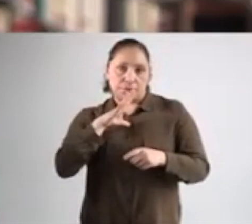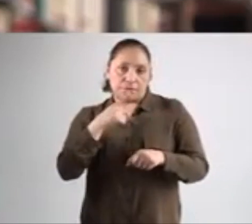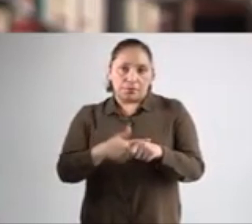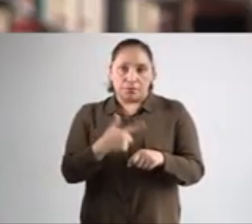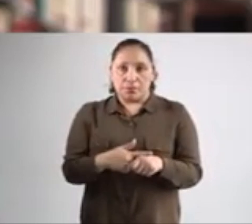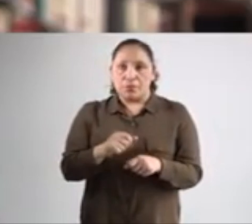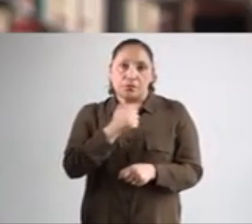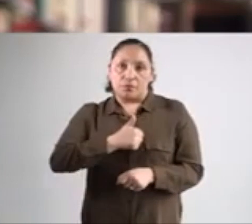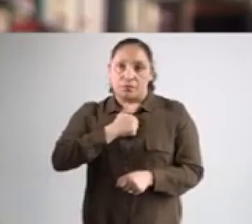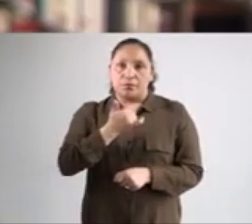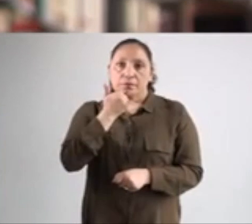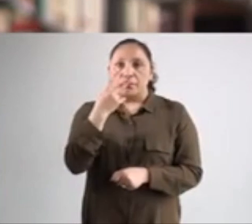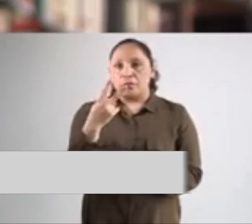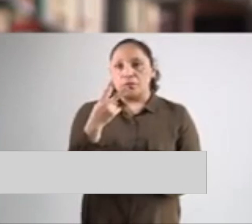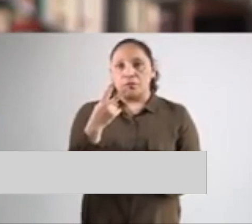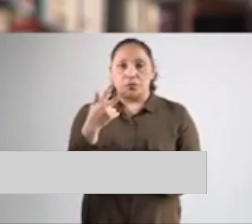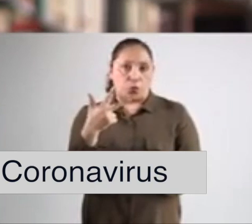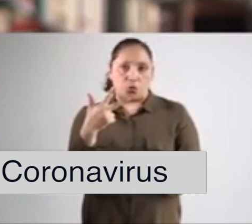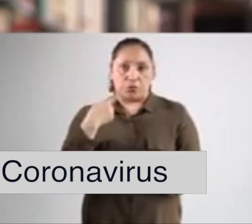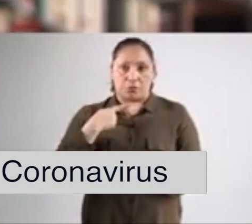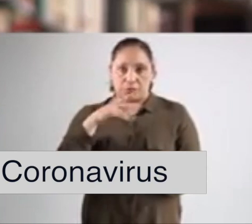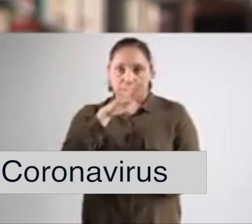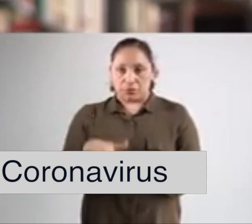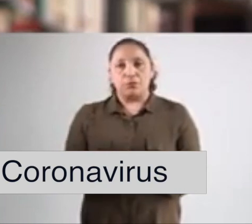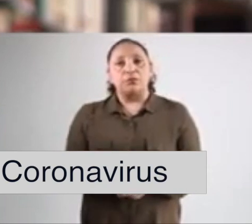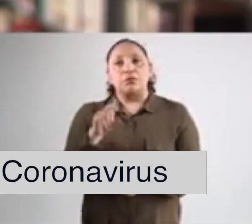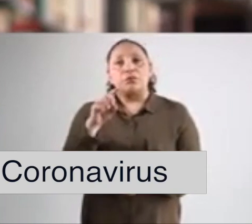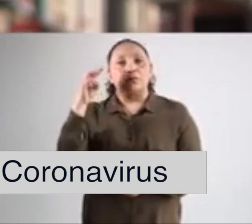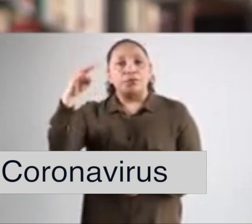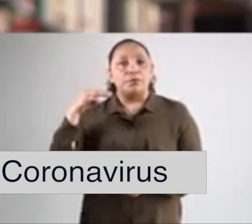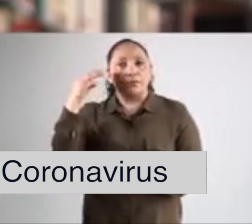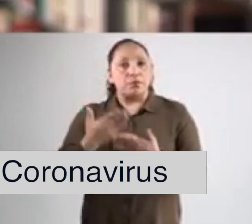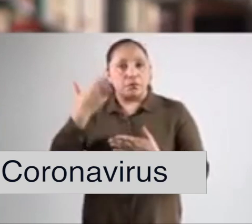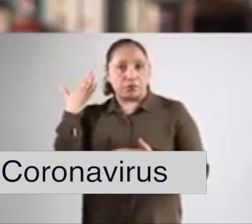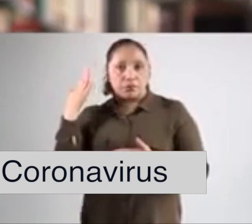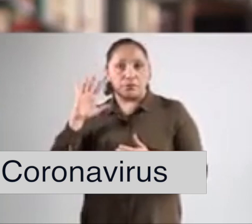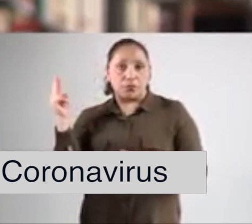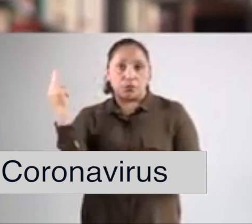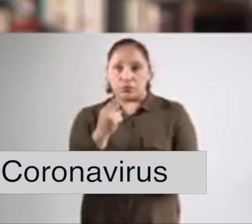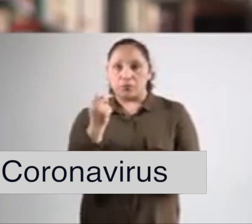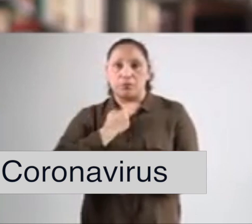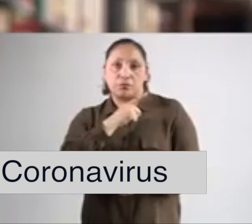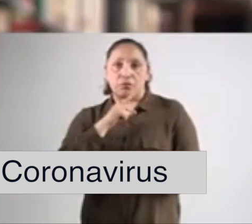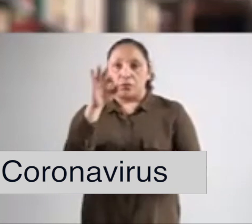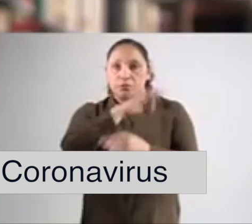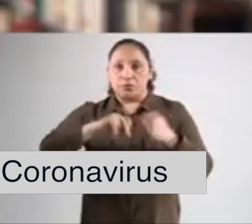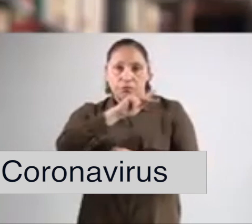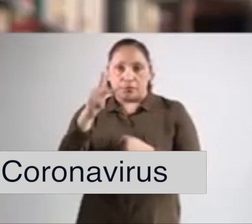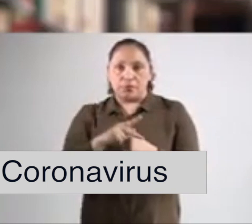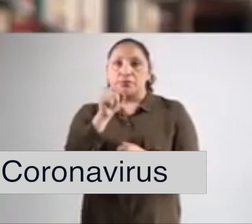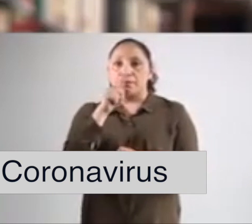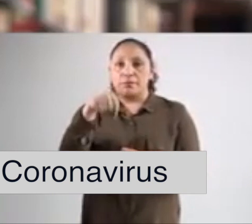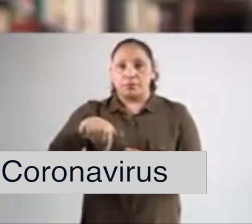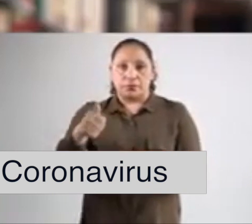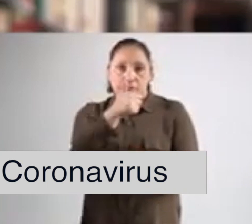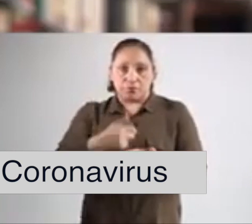confirmó que la Ciudad de México se mantiene como la entidad más afectada del país por la crisis de coronavirus COVID-19, con